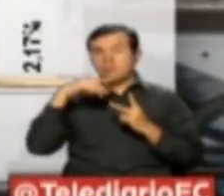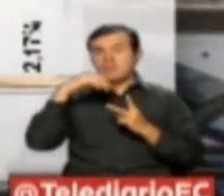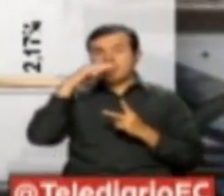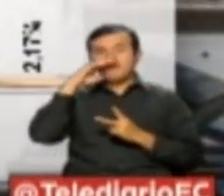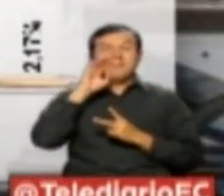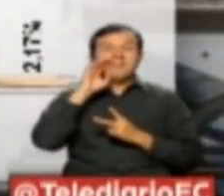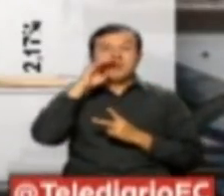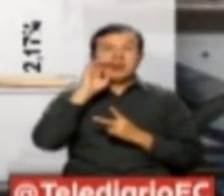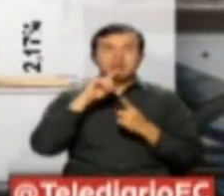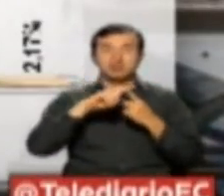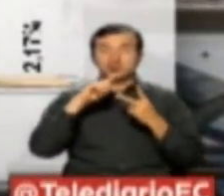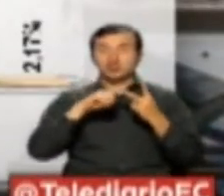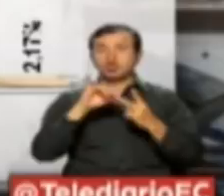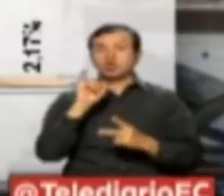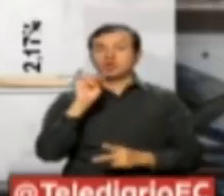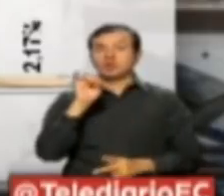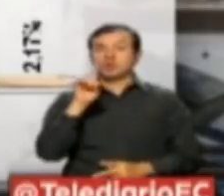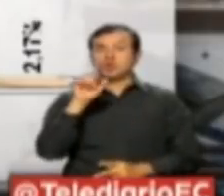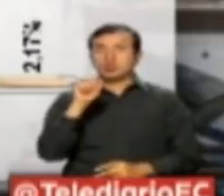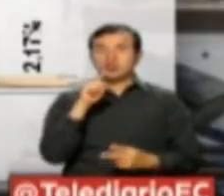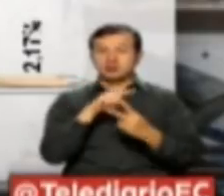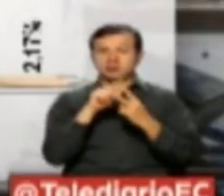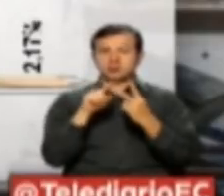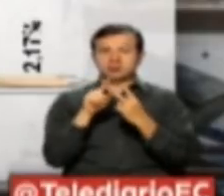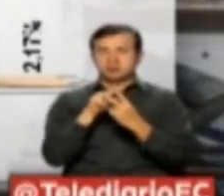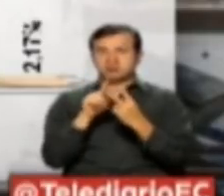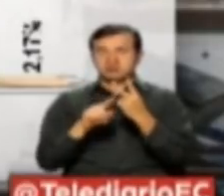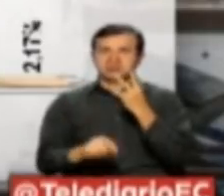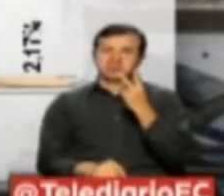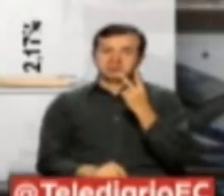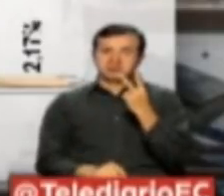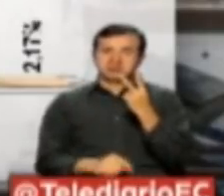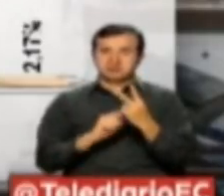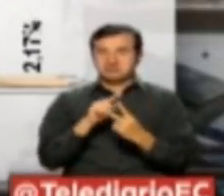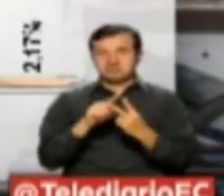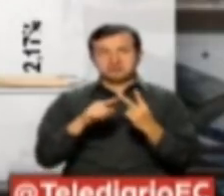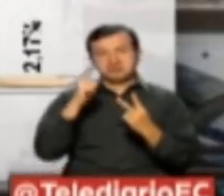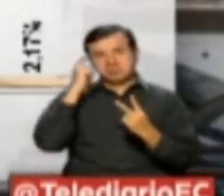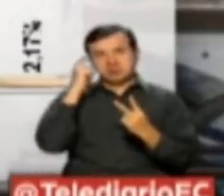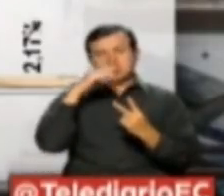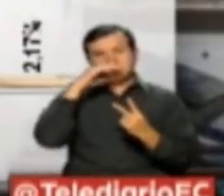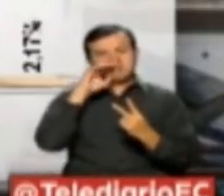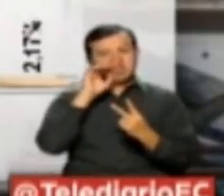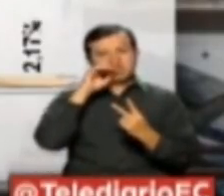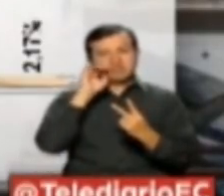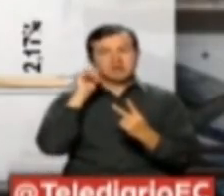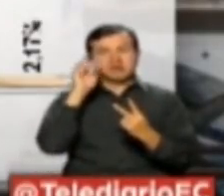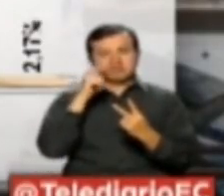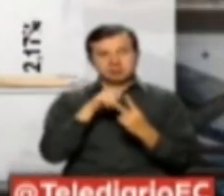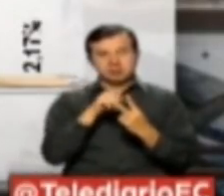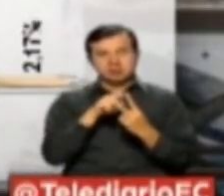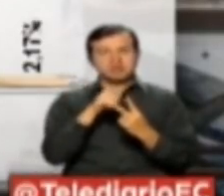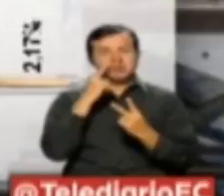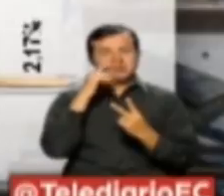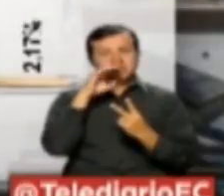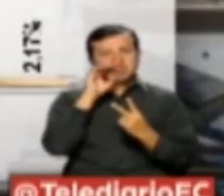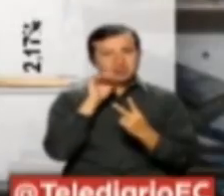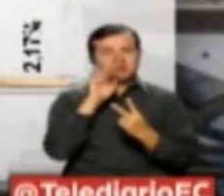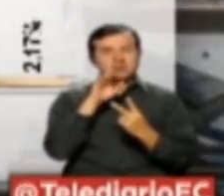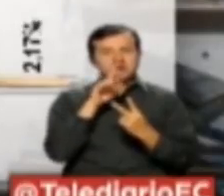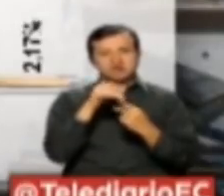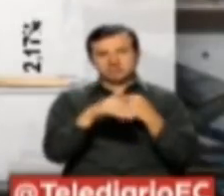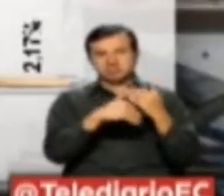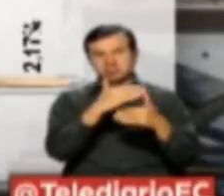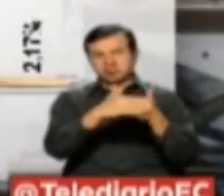y jorge yunda dos figuras que acá significa yo diría que moncayo de algún modo significa una una figura de